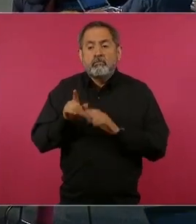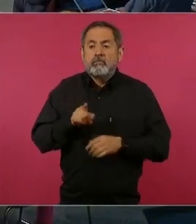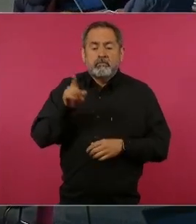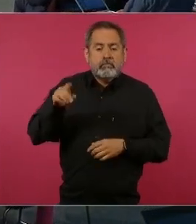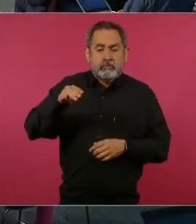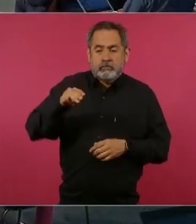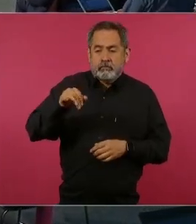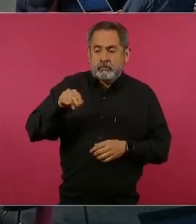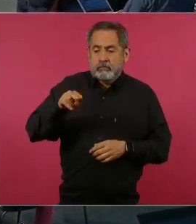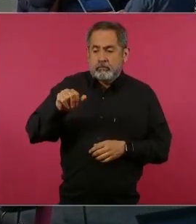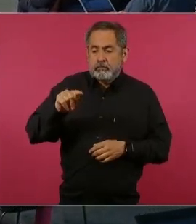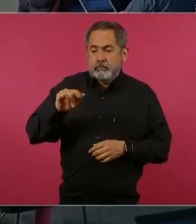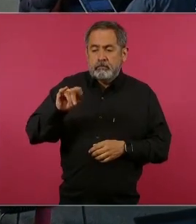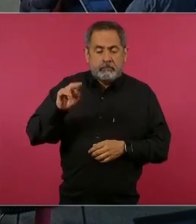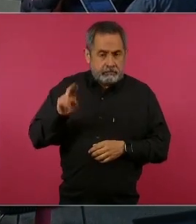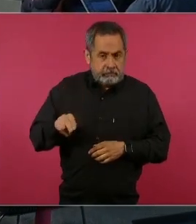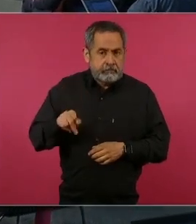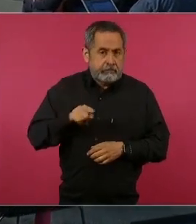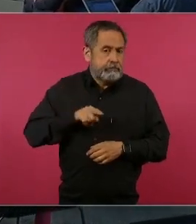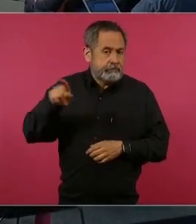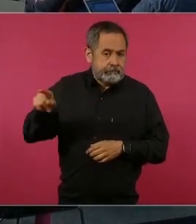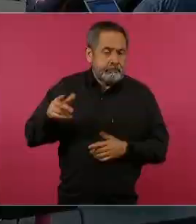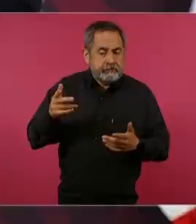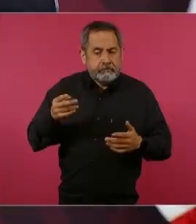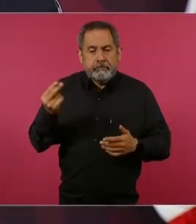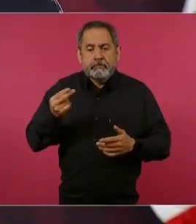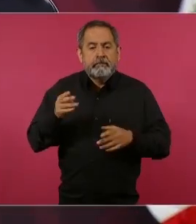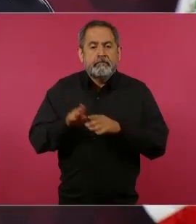Minatitlán y a Cuat y